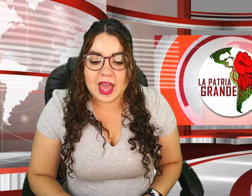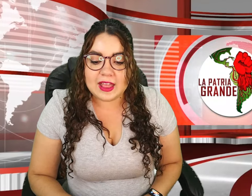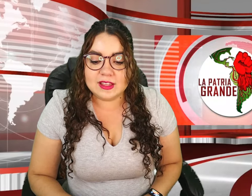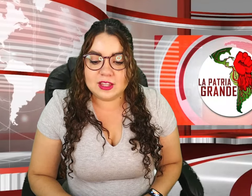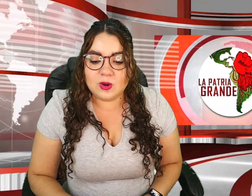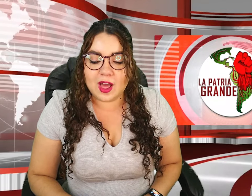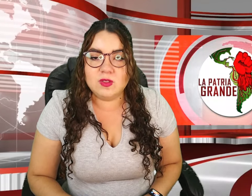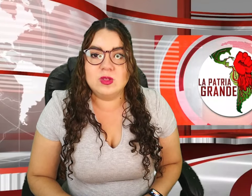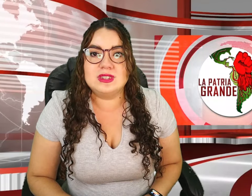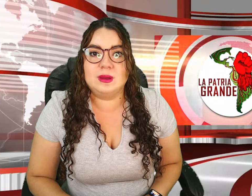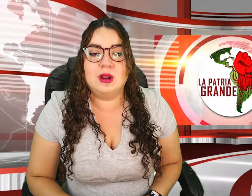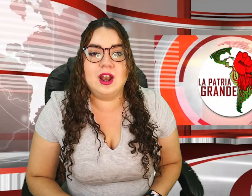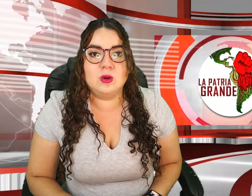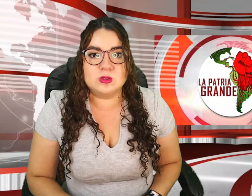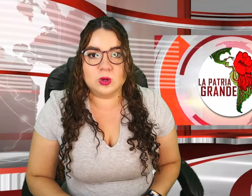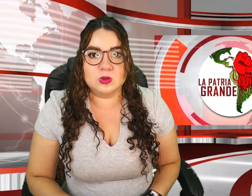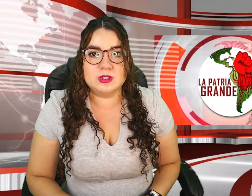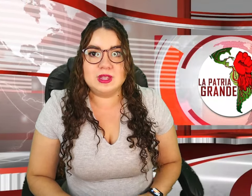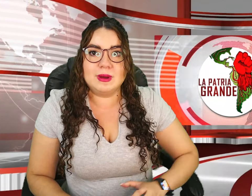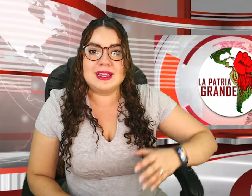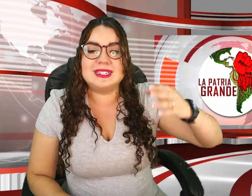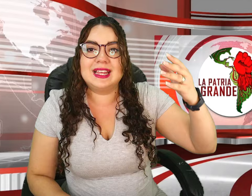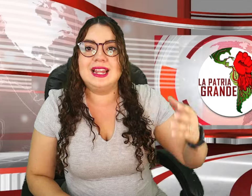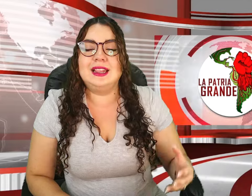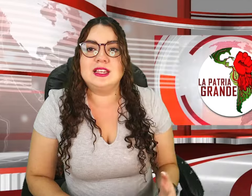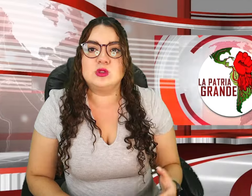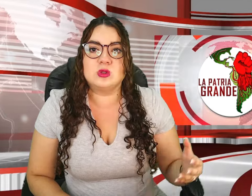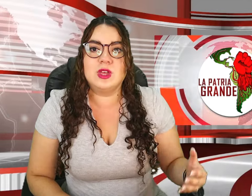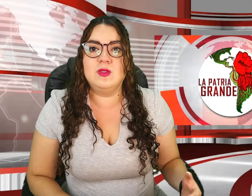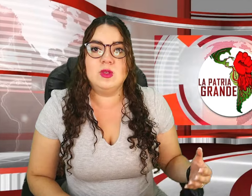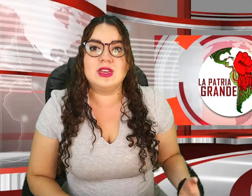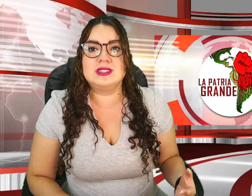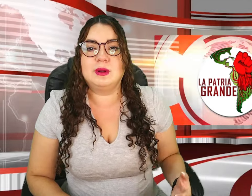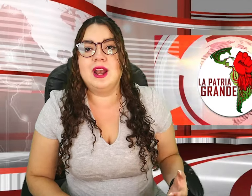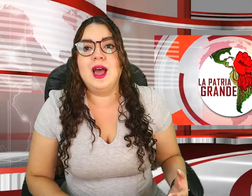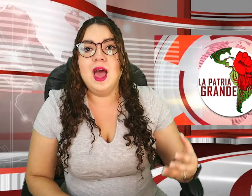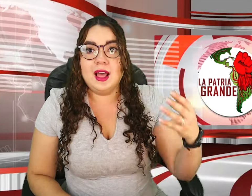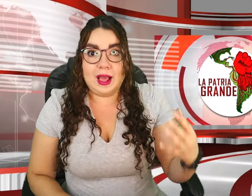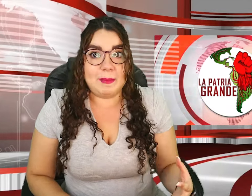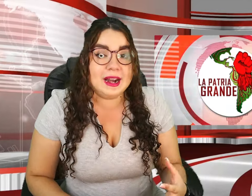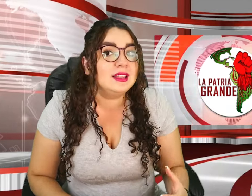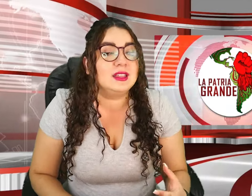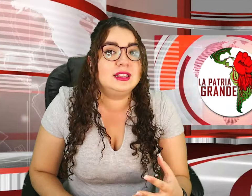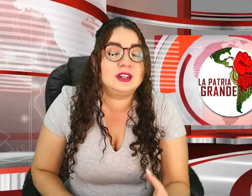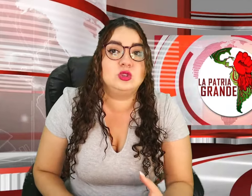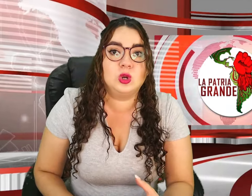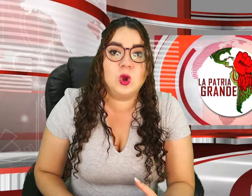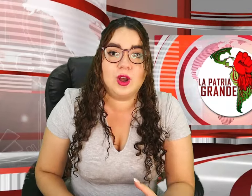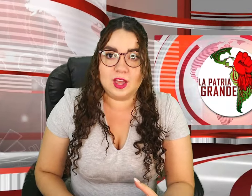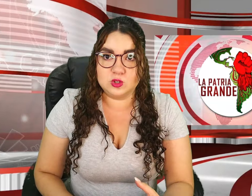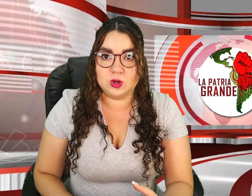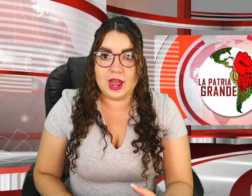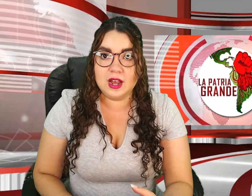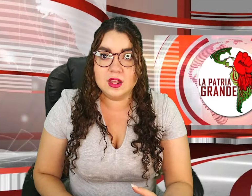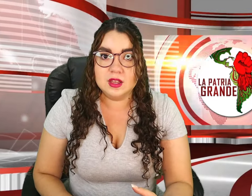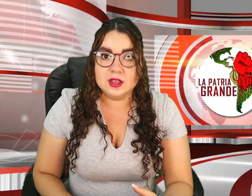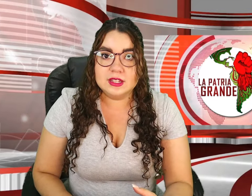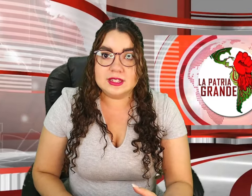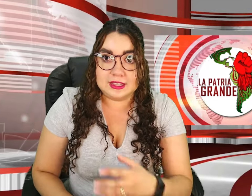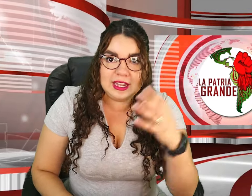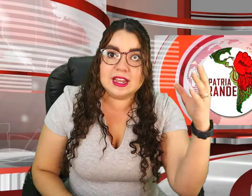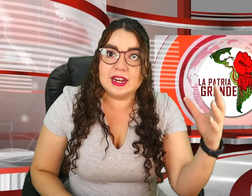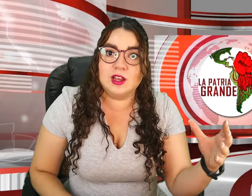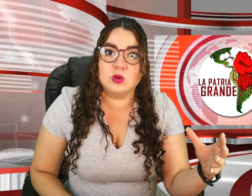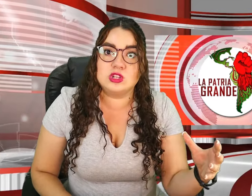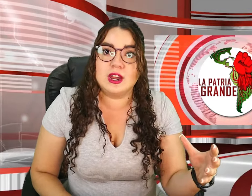estén deteriorando de esta manera nuestro ecosistema, que estén destrozando de esta manera parte del territorio nacional,